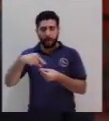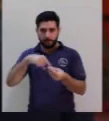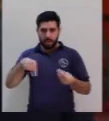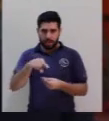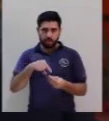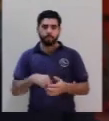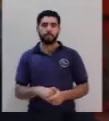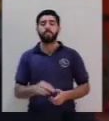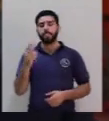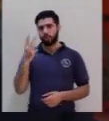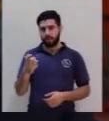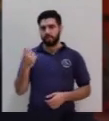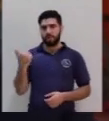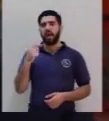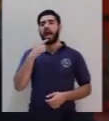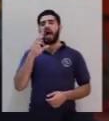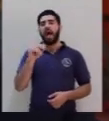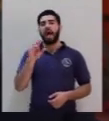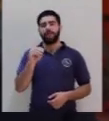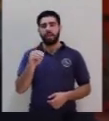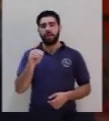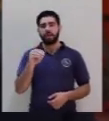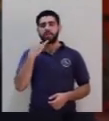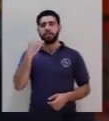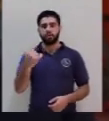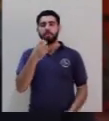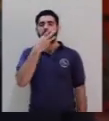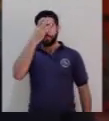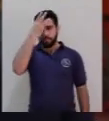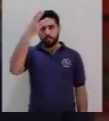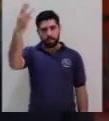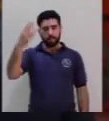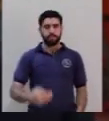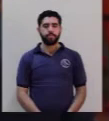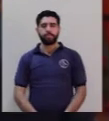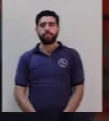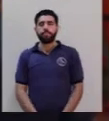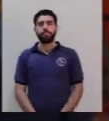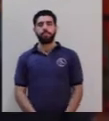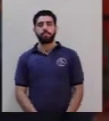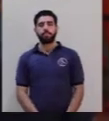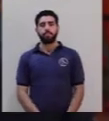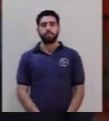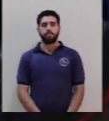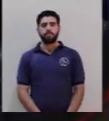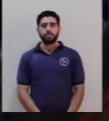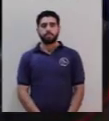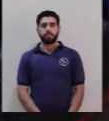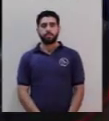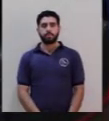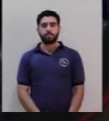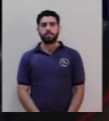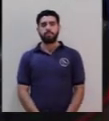Richampomanel, Nubichika, Chirok, Ochiok, Kanakan, Chikochoch, Ochiok, Kojeki, Kende Kachalal, Richinkeri, Rohman, Yohrukujita, Yabil,